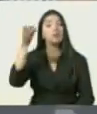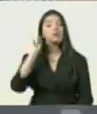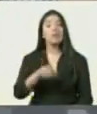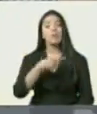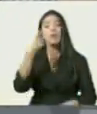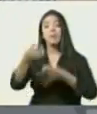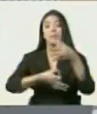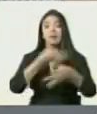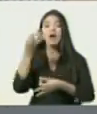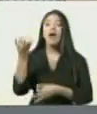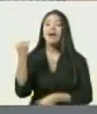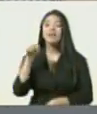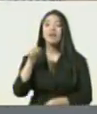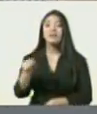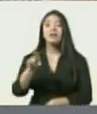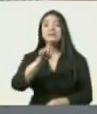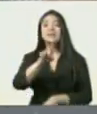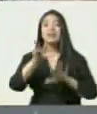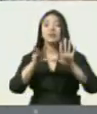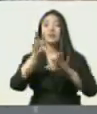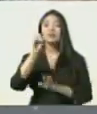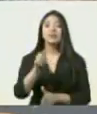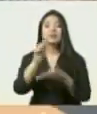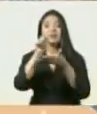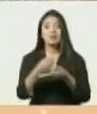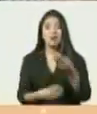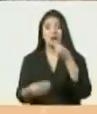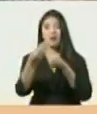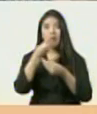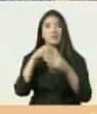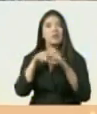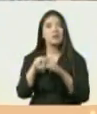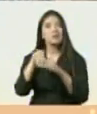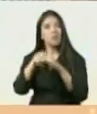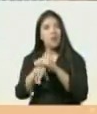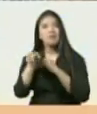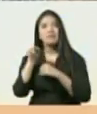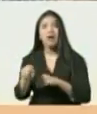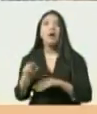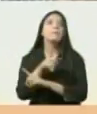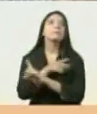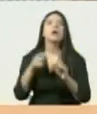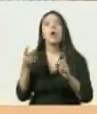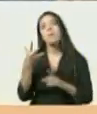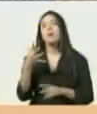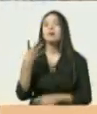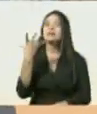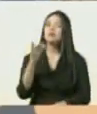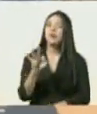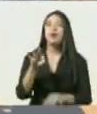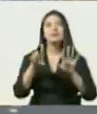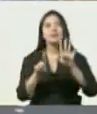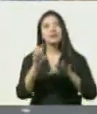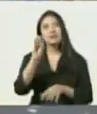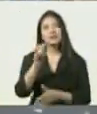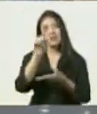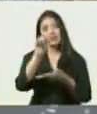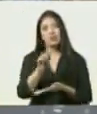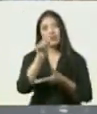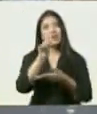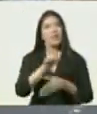destacar, habían 180 toneladas de alimentos. 180 toneladas, de las cuales aproximadamente 50, 60 toneladas